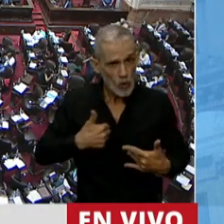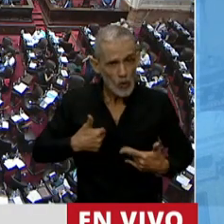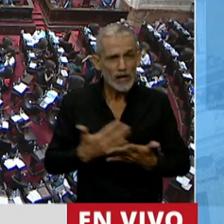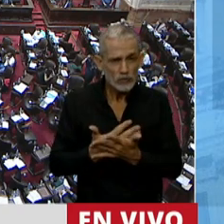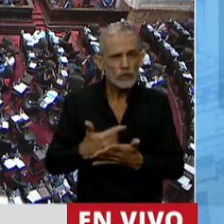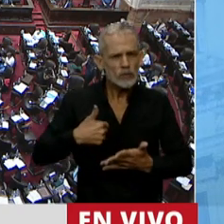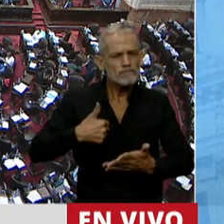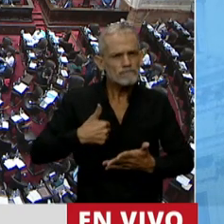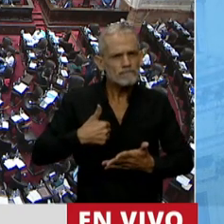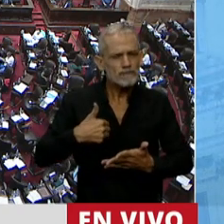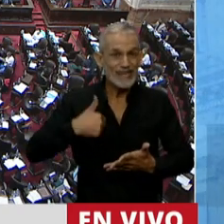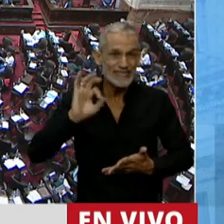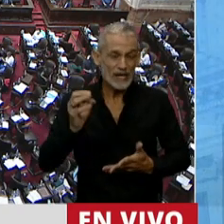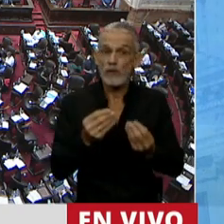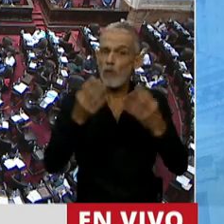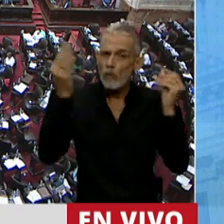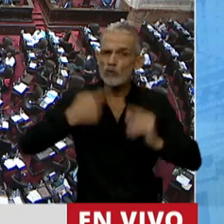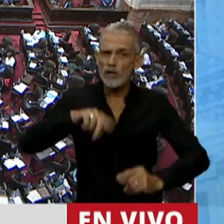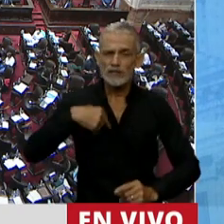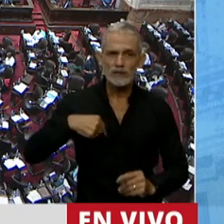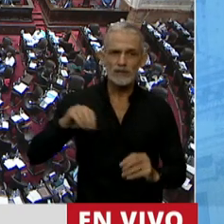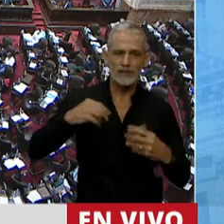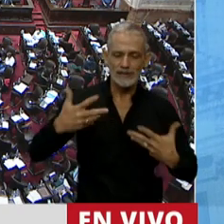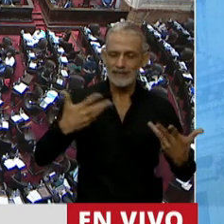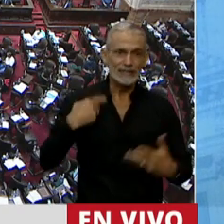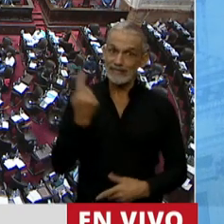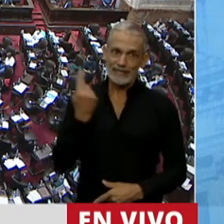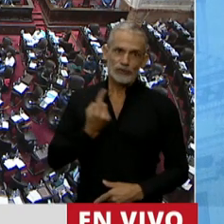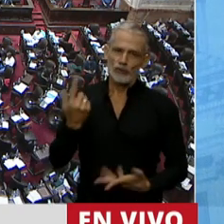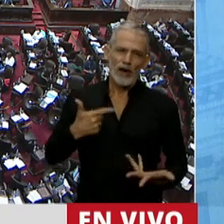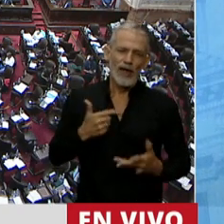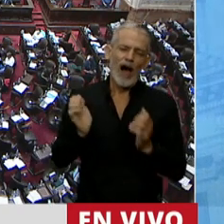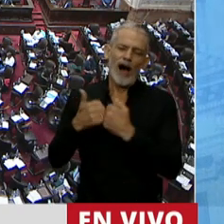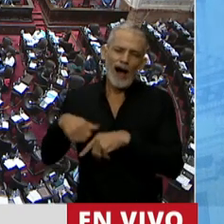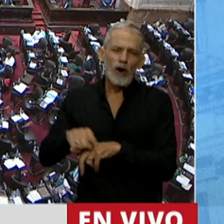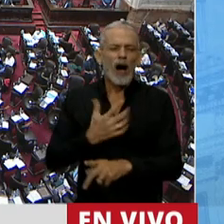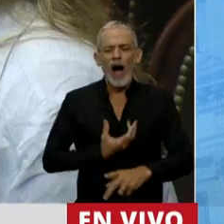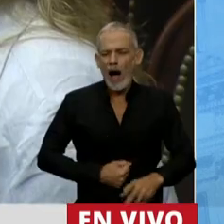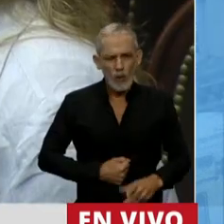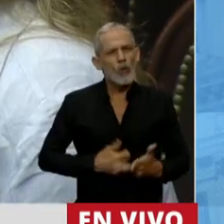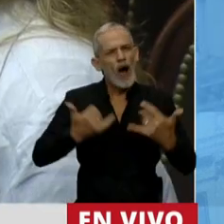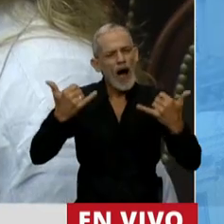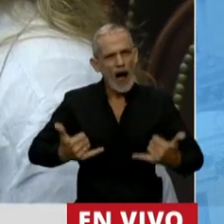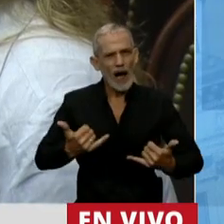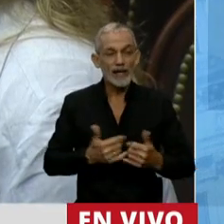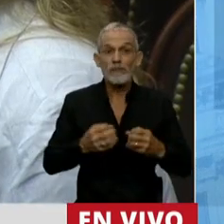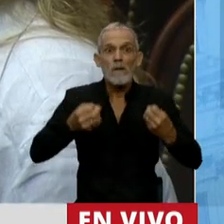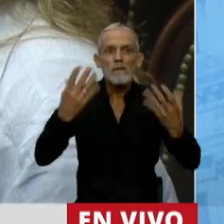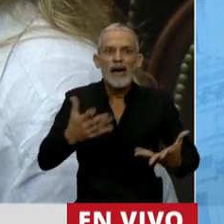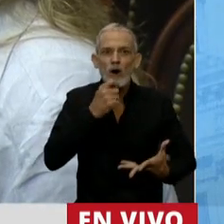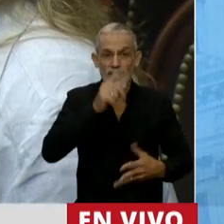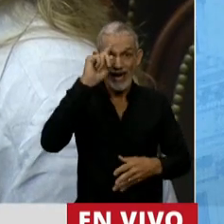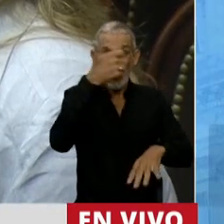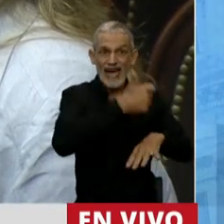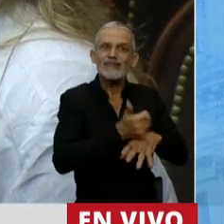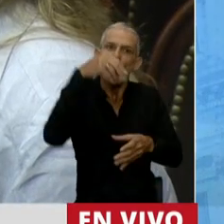hacen ser muy frágiles y que muchas veces nos dejan en total soledad, clandestinidad, angustia. ¿Cuánto mejor es que el Estado